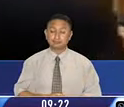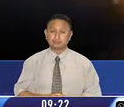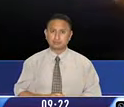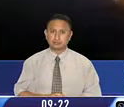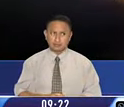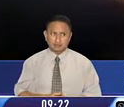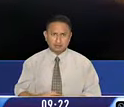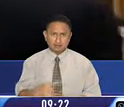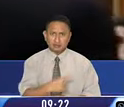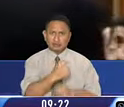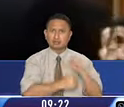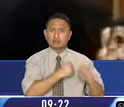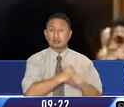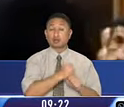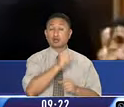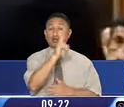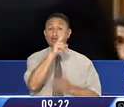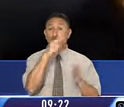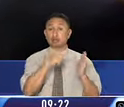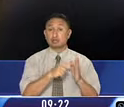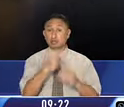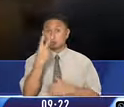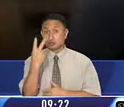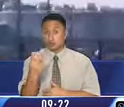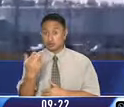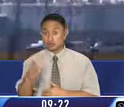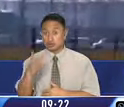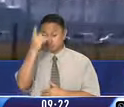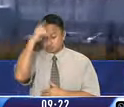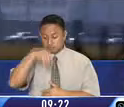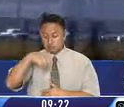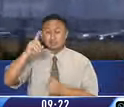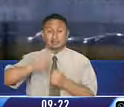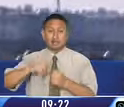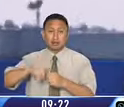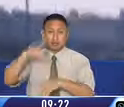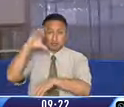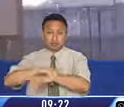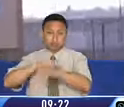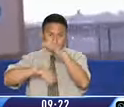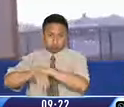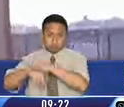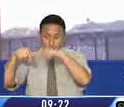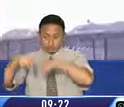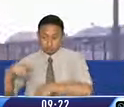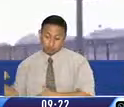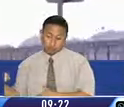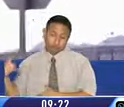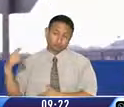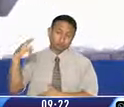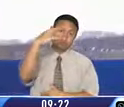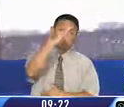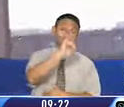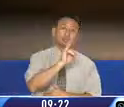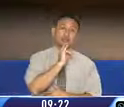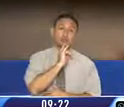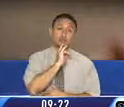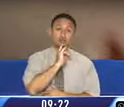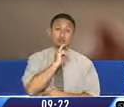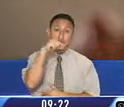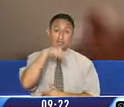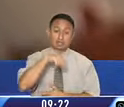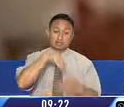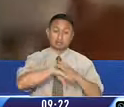en 2002, de forma ilegal, lo detuvieron en Quito y lo trasladaron a Estados Unidos para ser condenado